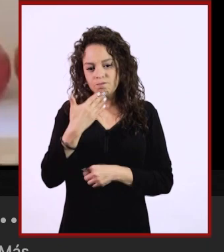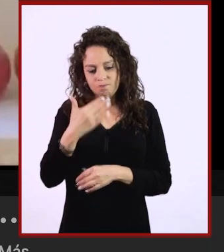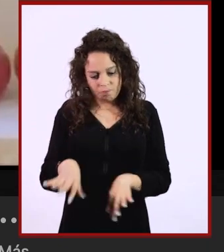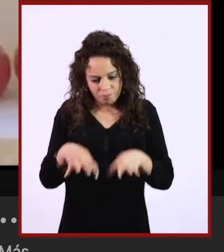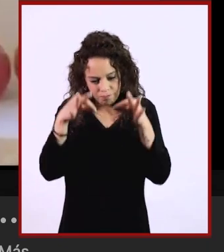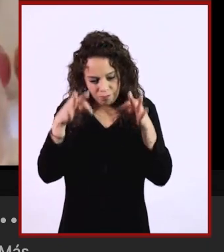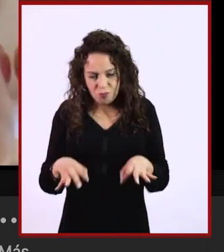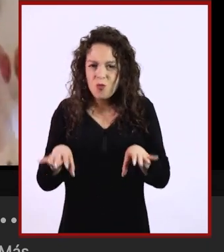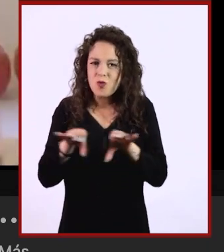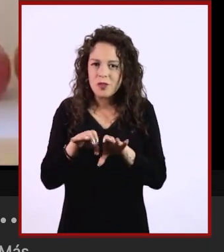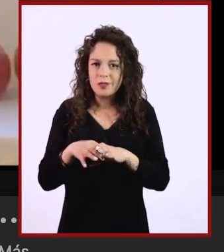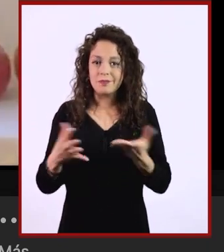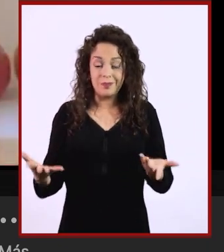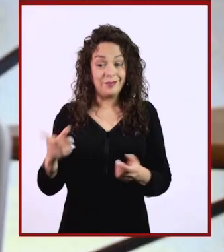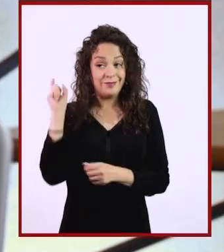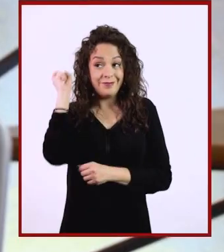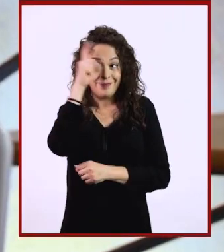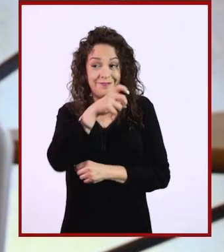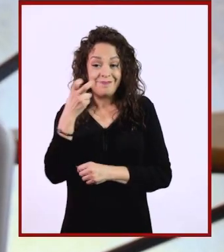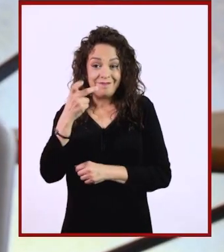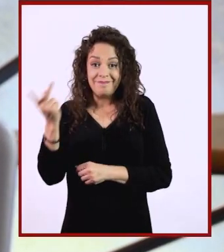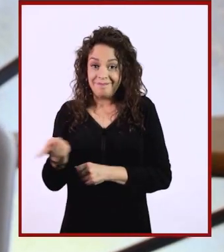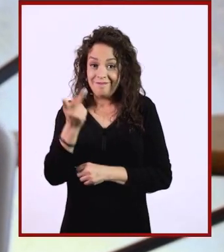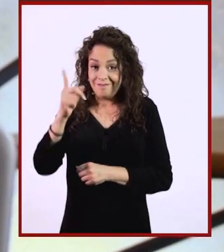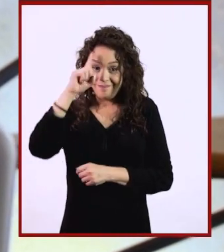millón. Sí.